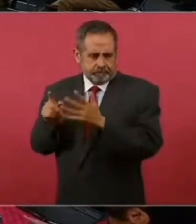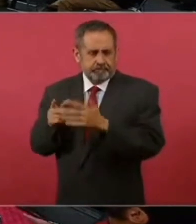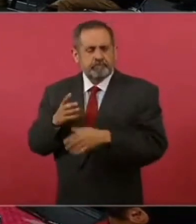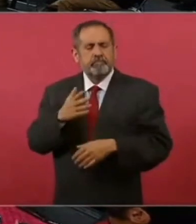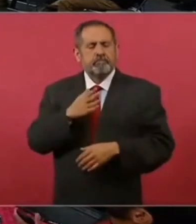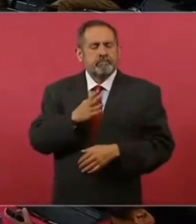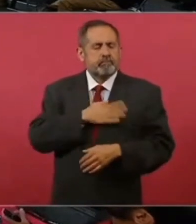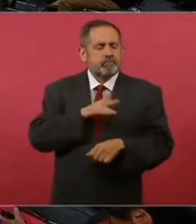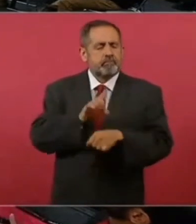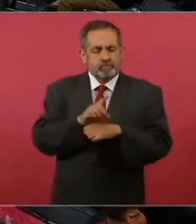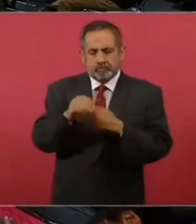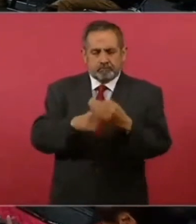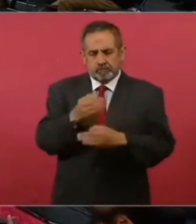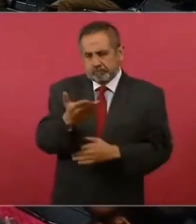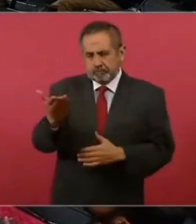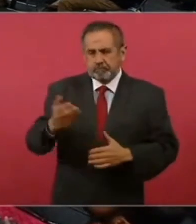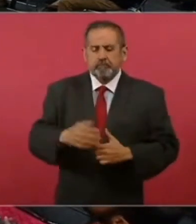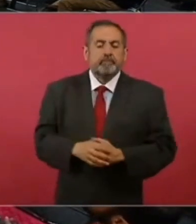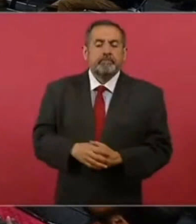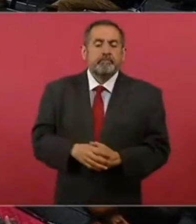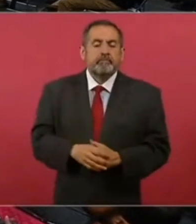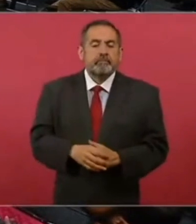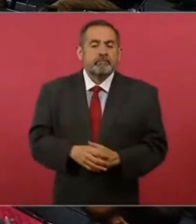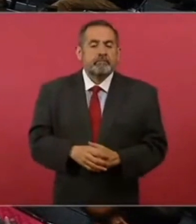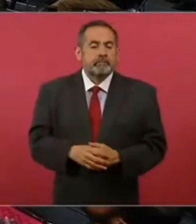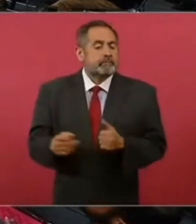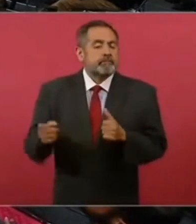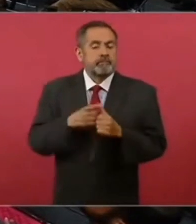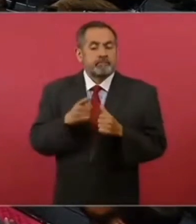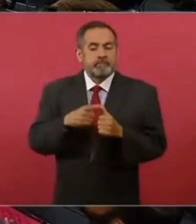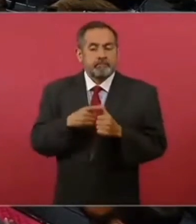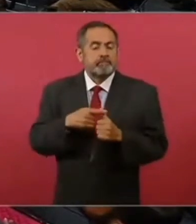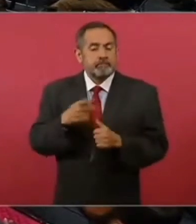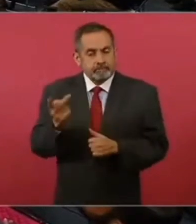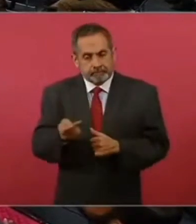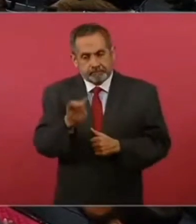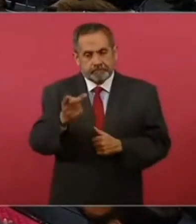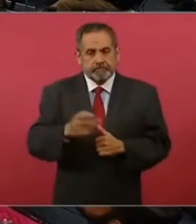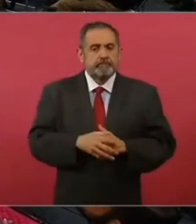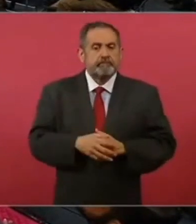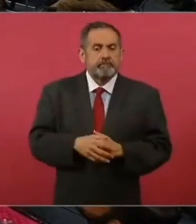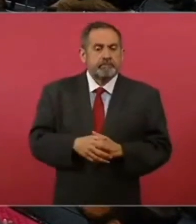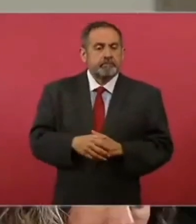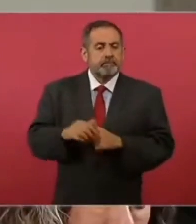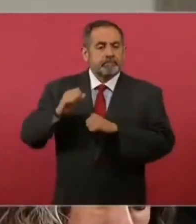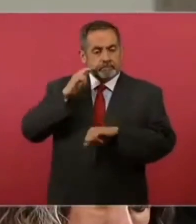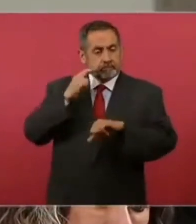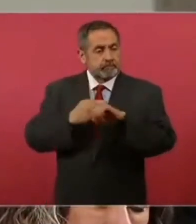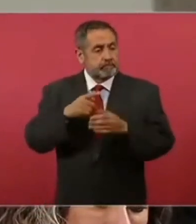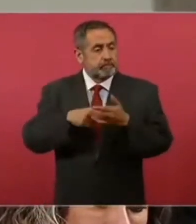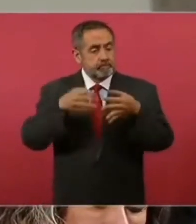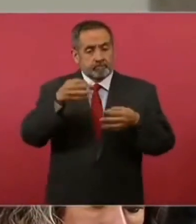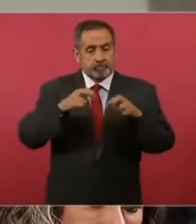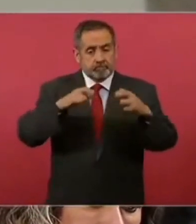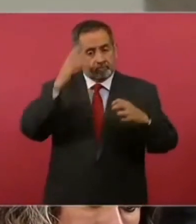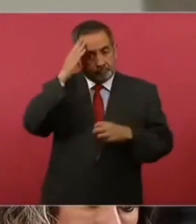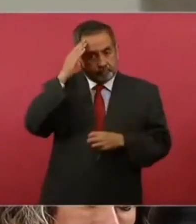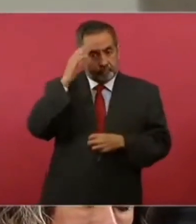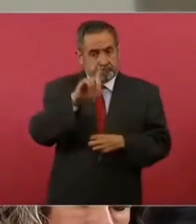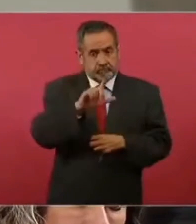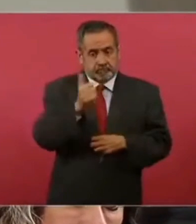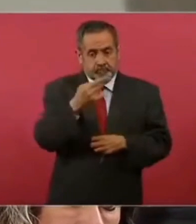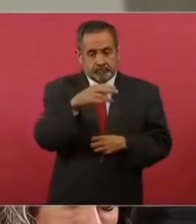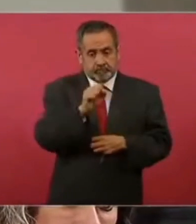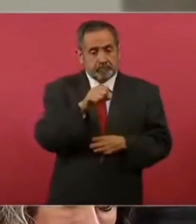buenos días a todos en primer lugar preguntarle presidente el ministro Javier lainez propondrá el próximo jueves